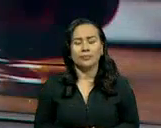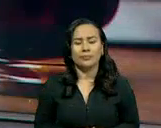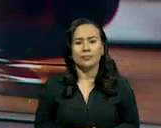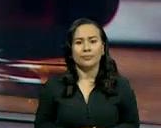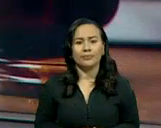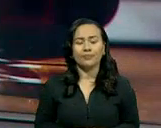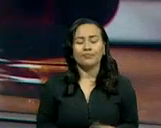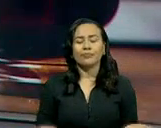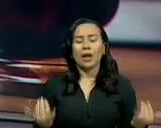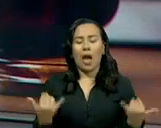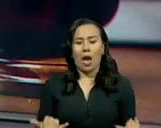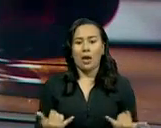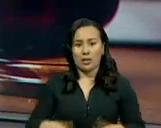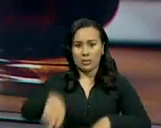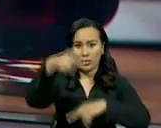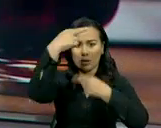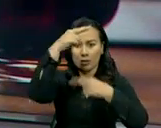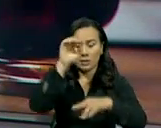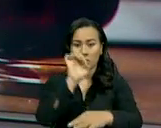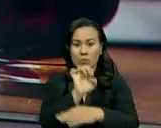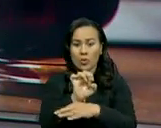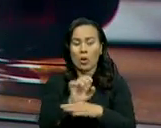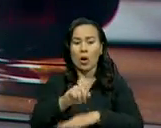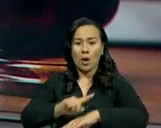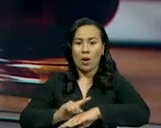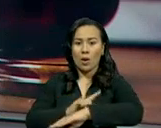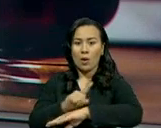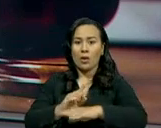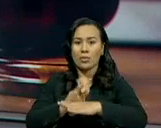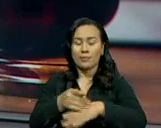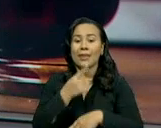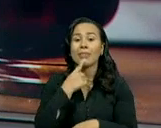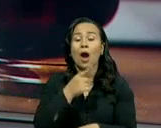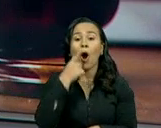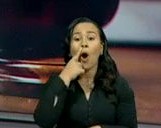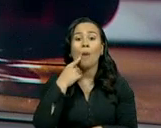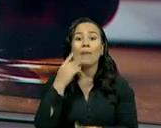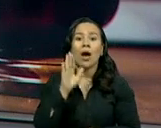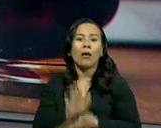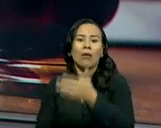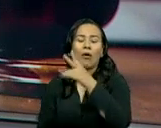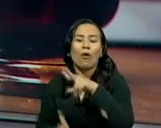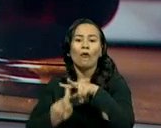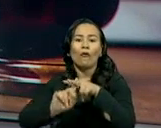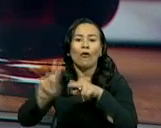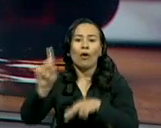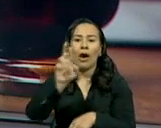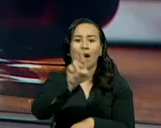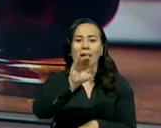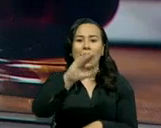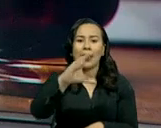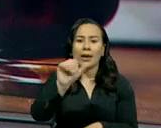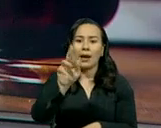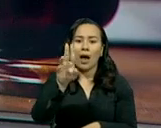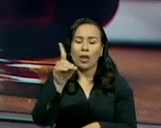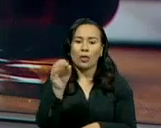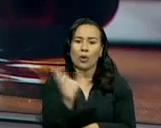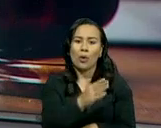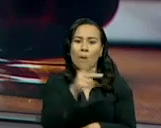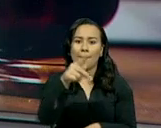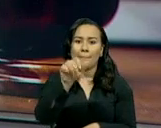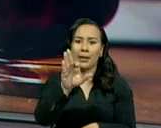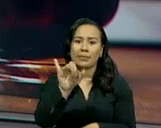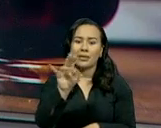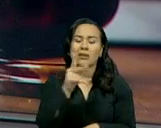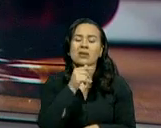De vuelta al ámbito nacional, horas después de conocerse que Ricardo Patiño había salido del país, el juez Flavio Palomino, quien pertenece a la